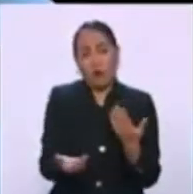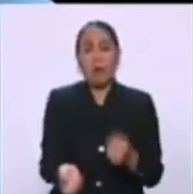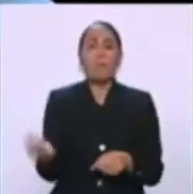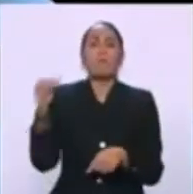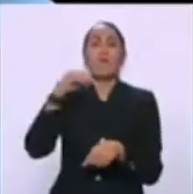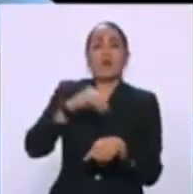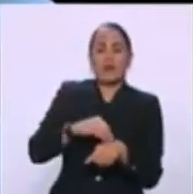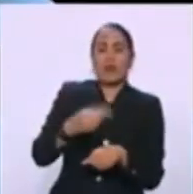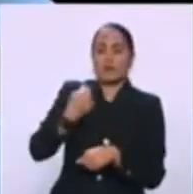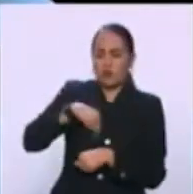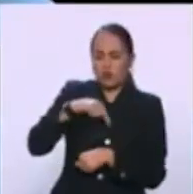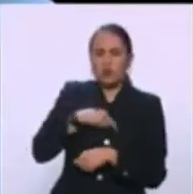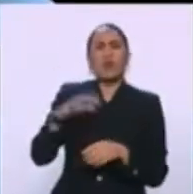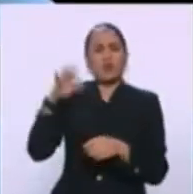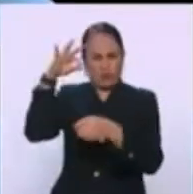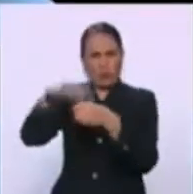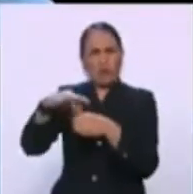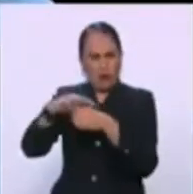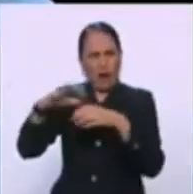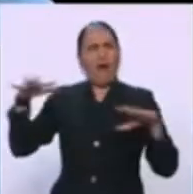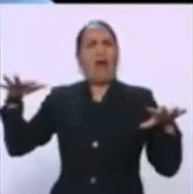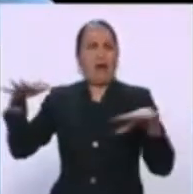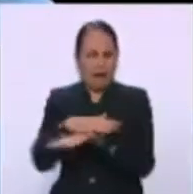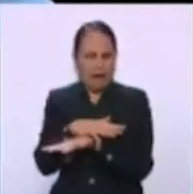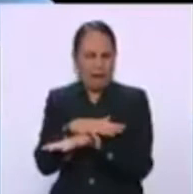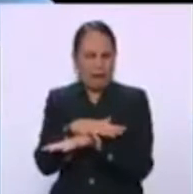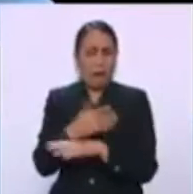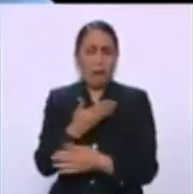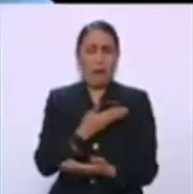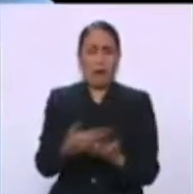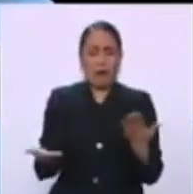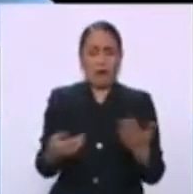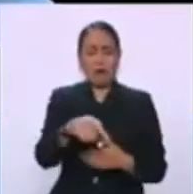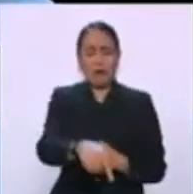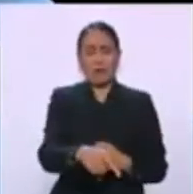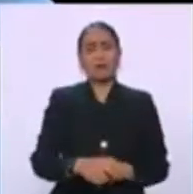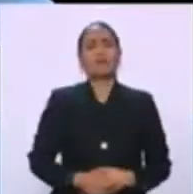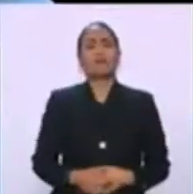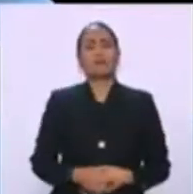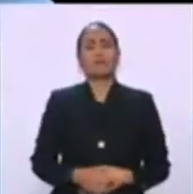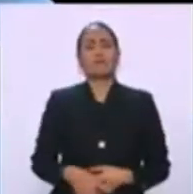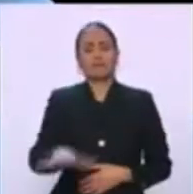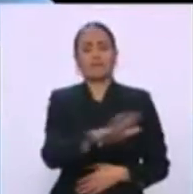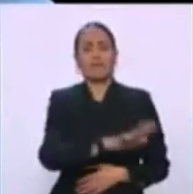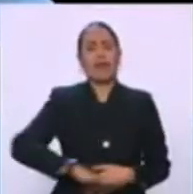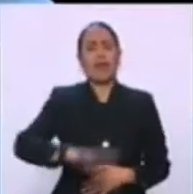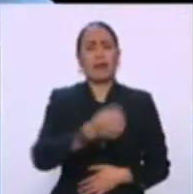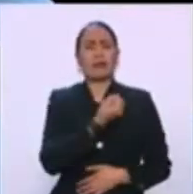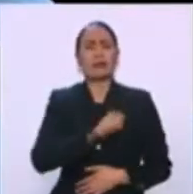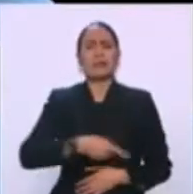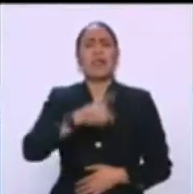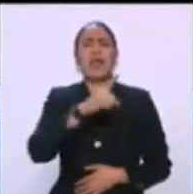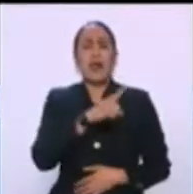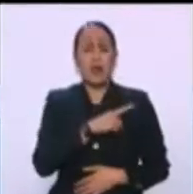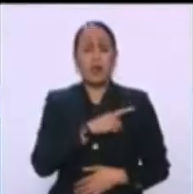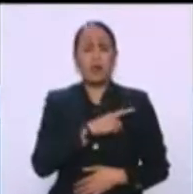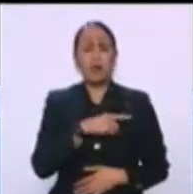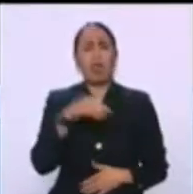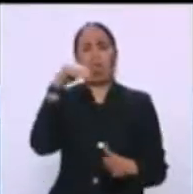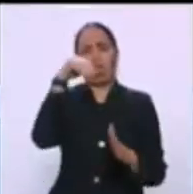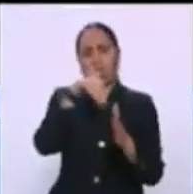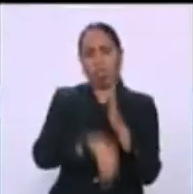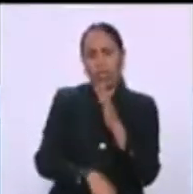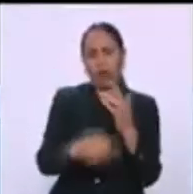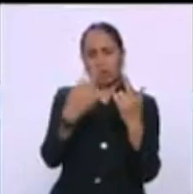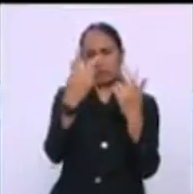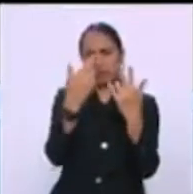que votamos por una transformación un sector de salud totalmente destruido, en